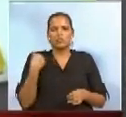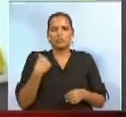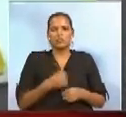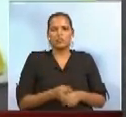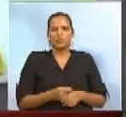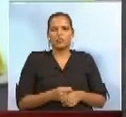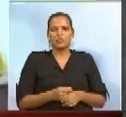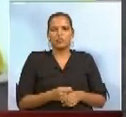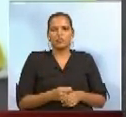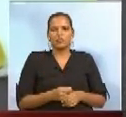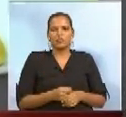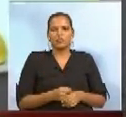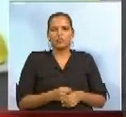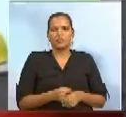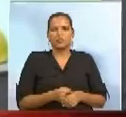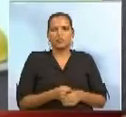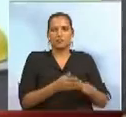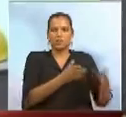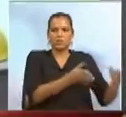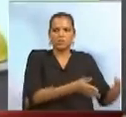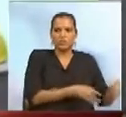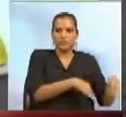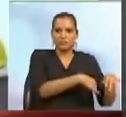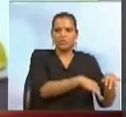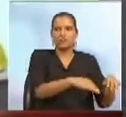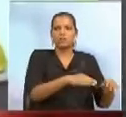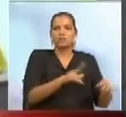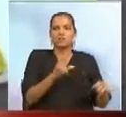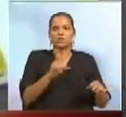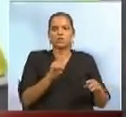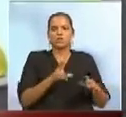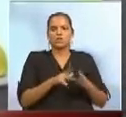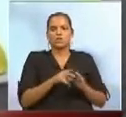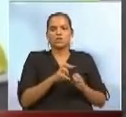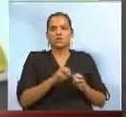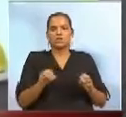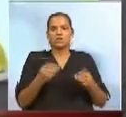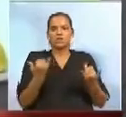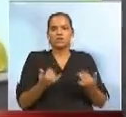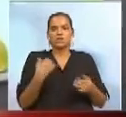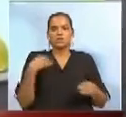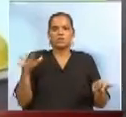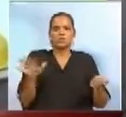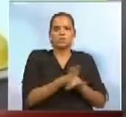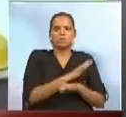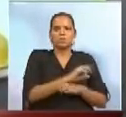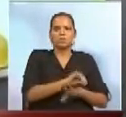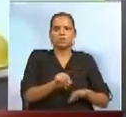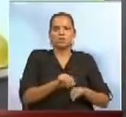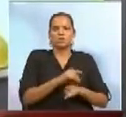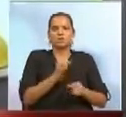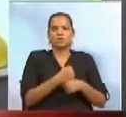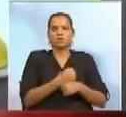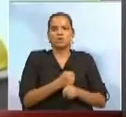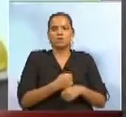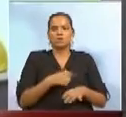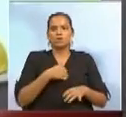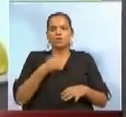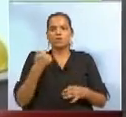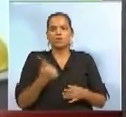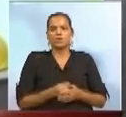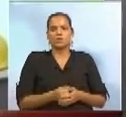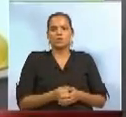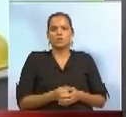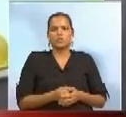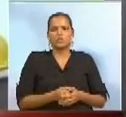lado izquierdo una zanja casi de 2-3 metros de profundidad. Vinieron ellos, nos las taparon y e hicieron la zanja prácticamente